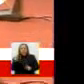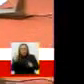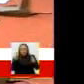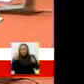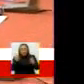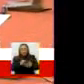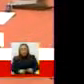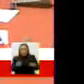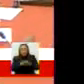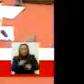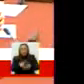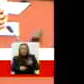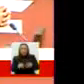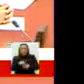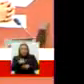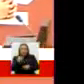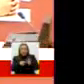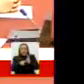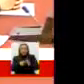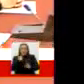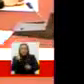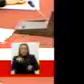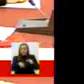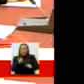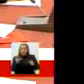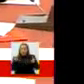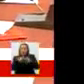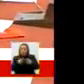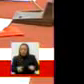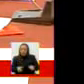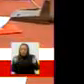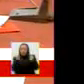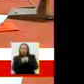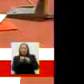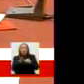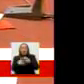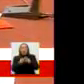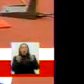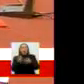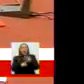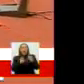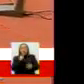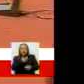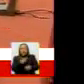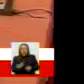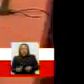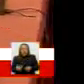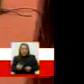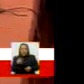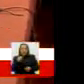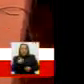importante. Y lo que quiero resaltar es la presencia del Congreso con la juventud, que es el presente.